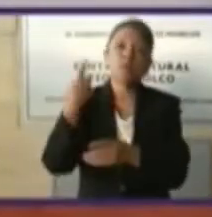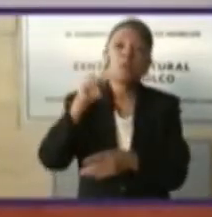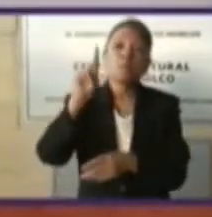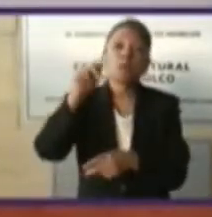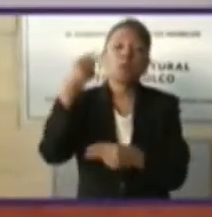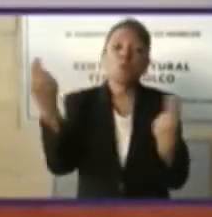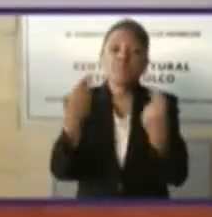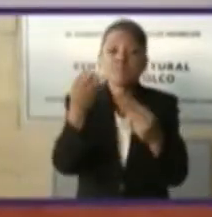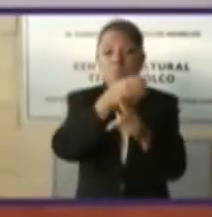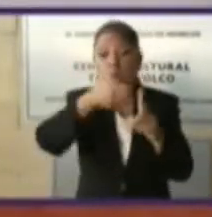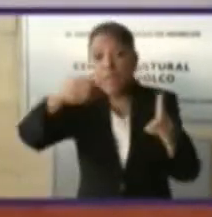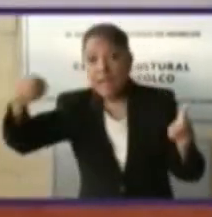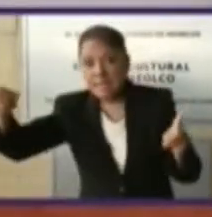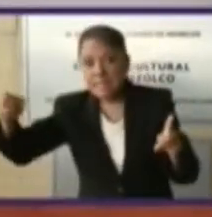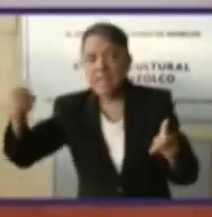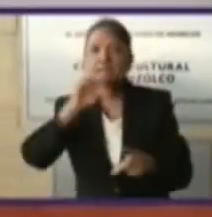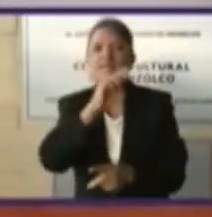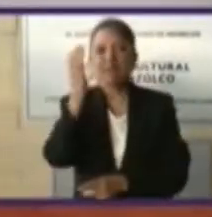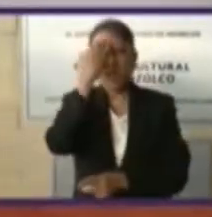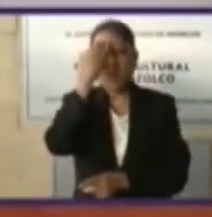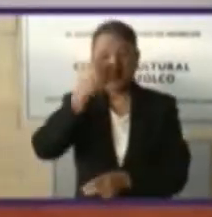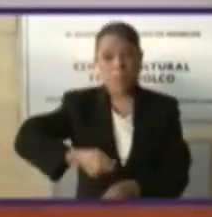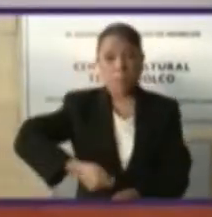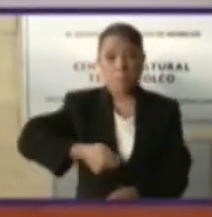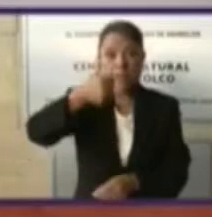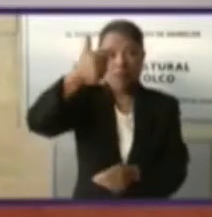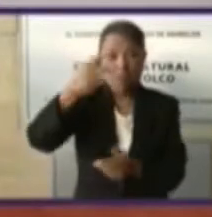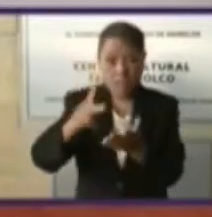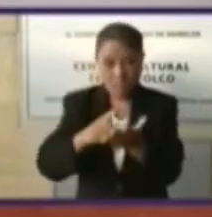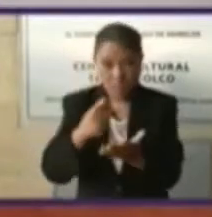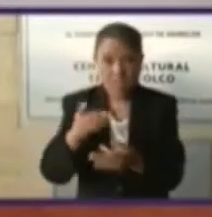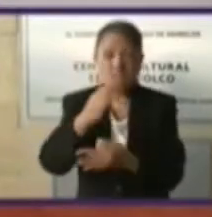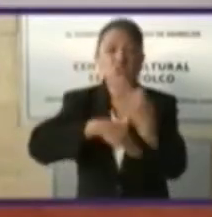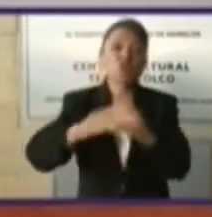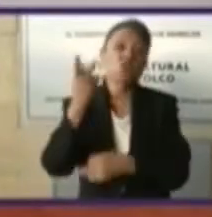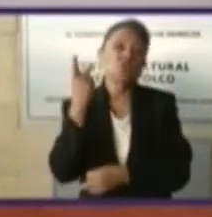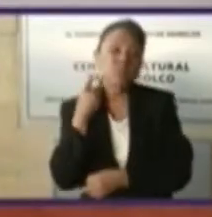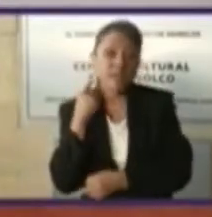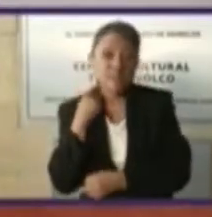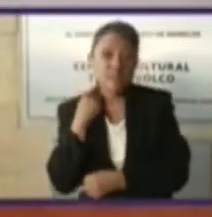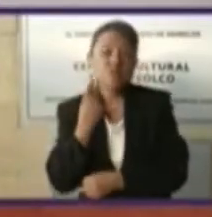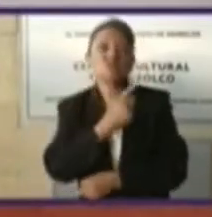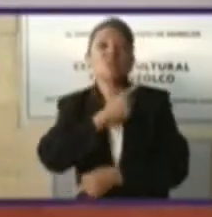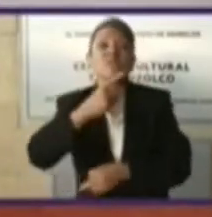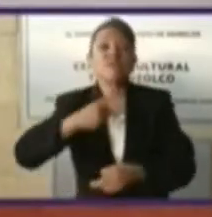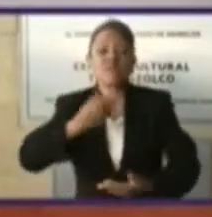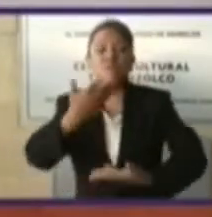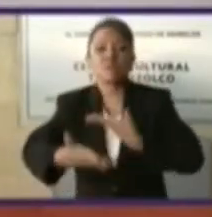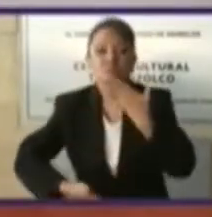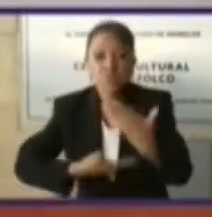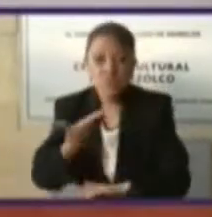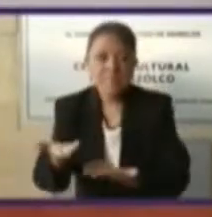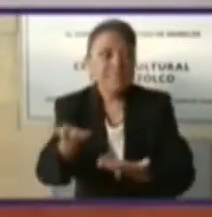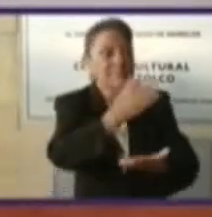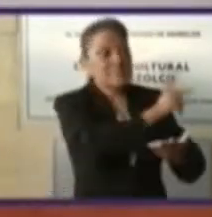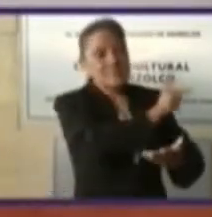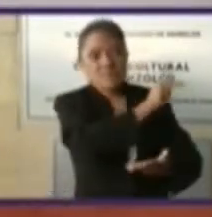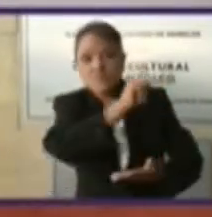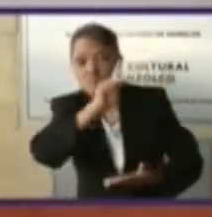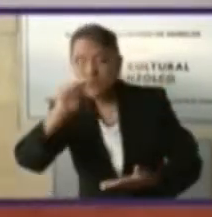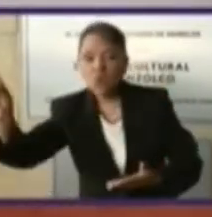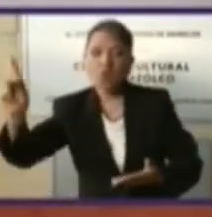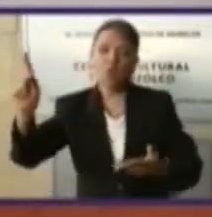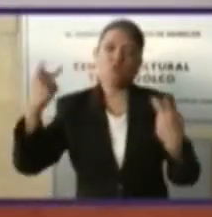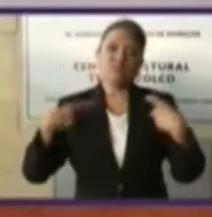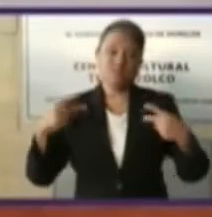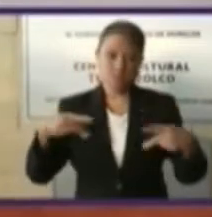vez los partidos políticos tenemos que ponernos al servicio de la ciudadanía. Y subrayo también, primera